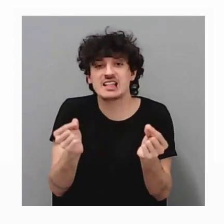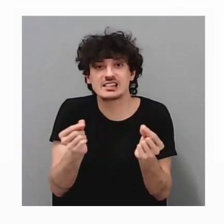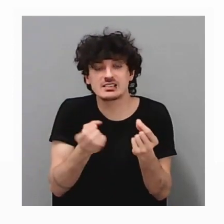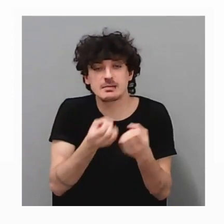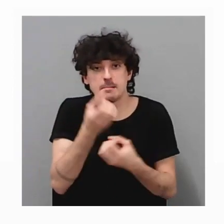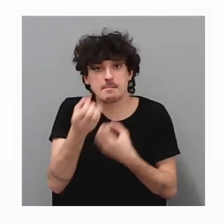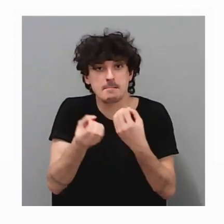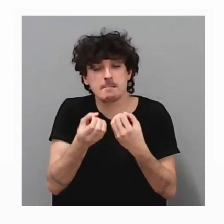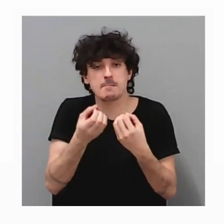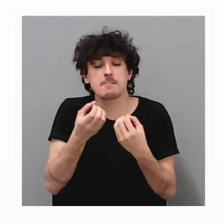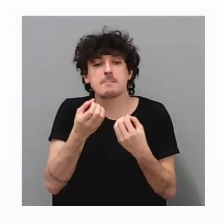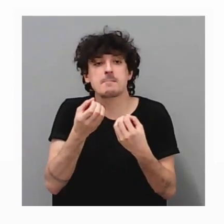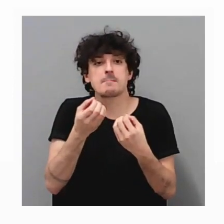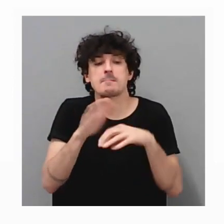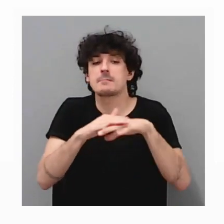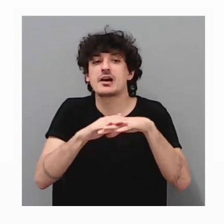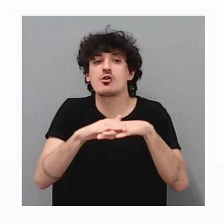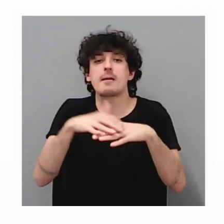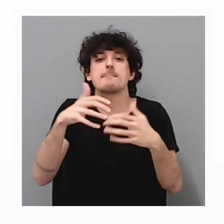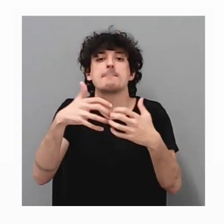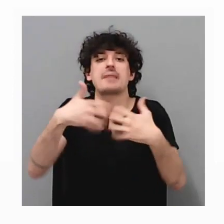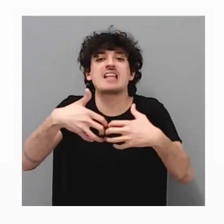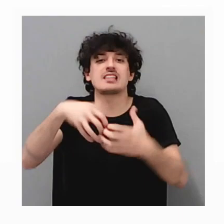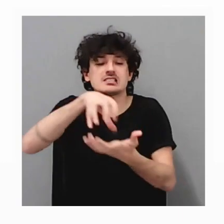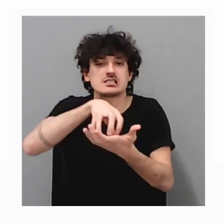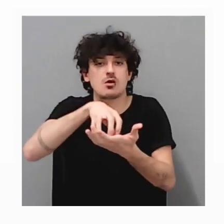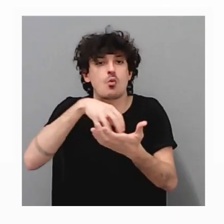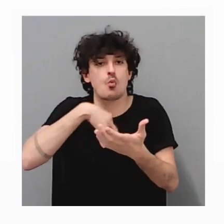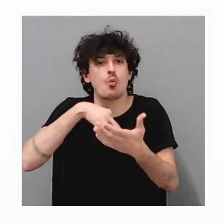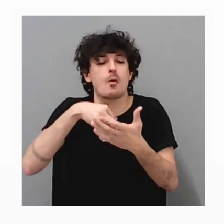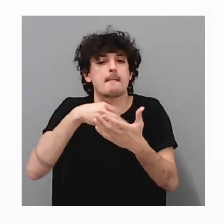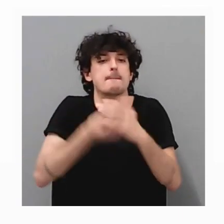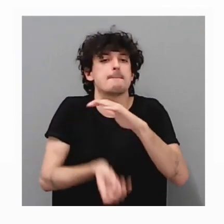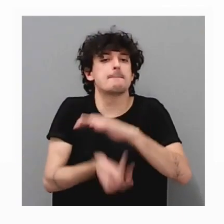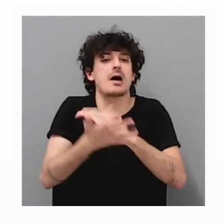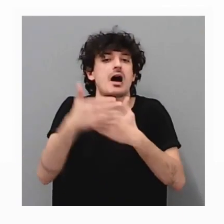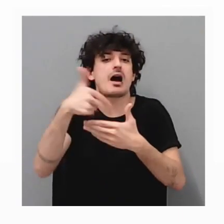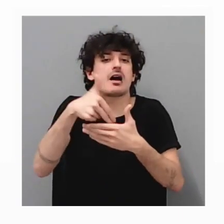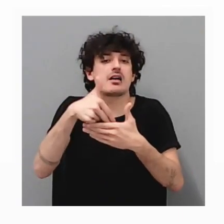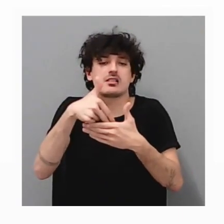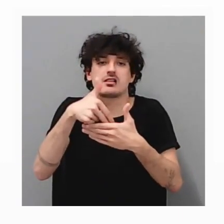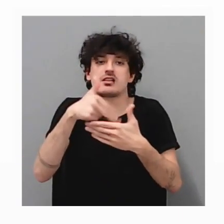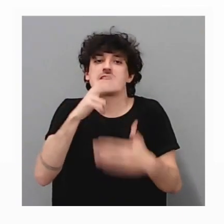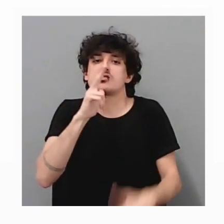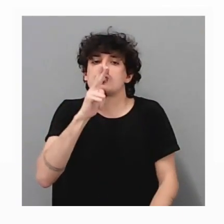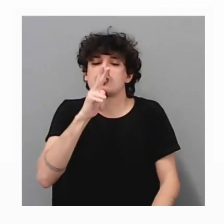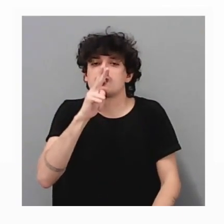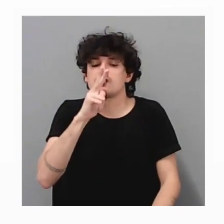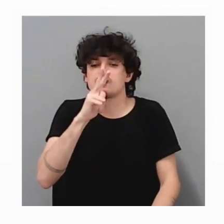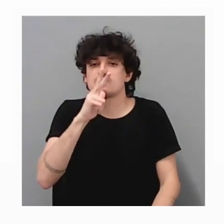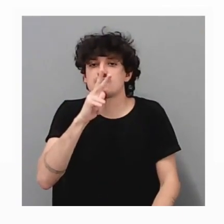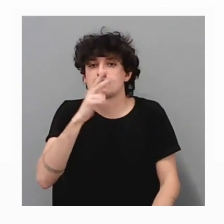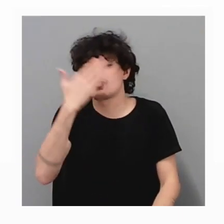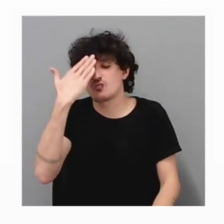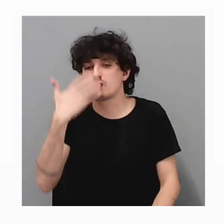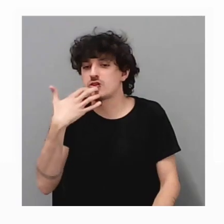combustible principal, tanto para uso en coches como en un futuro, cuando se solucionen